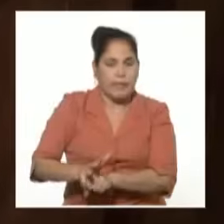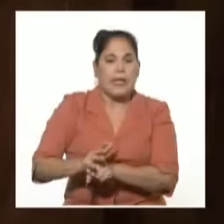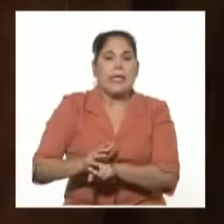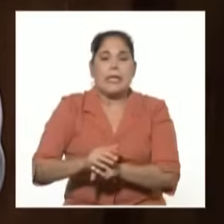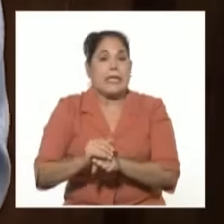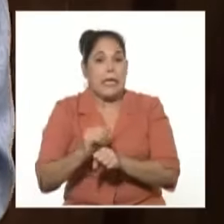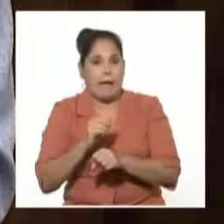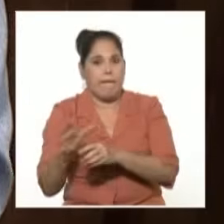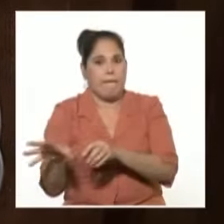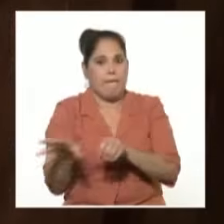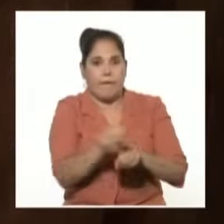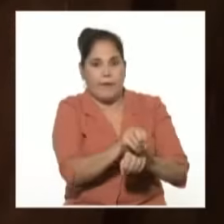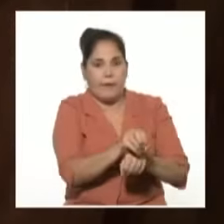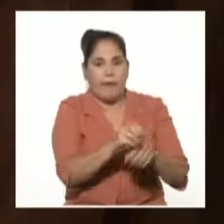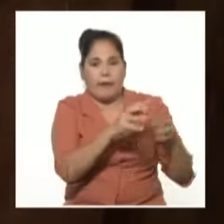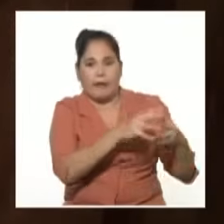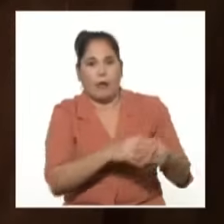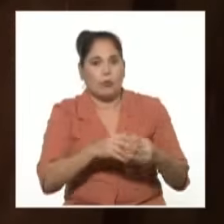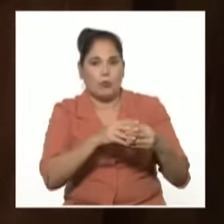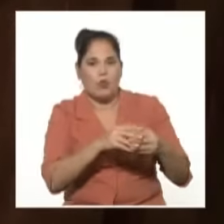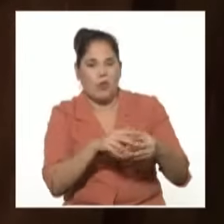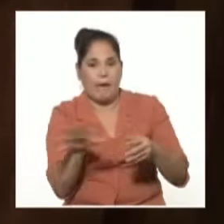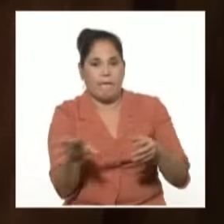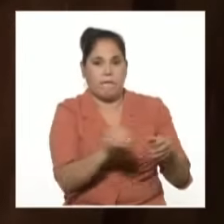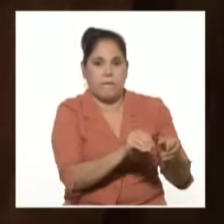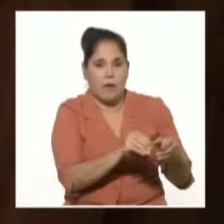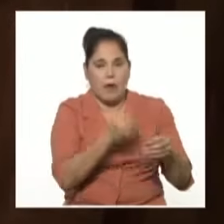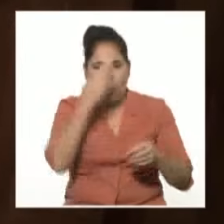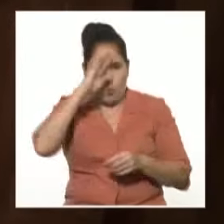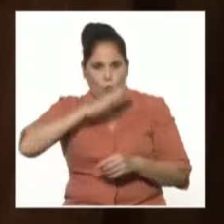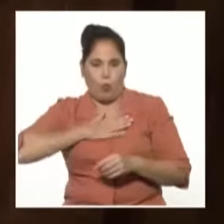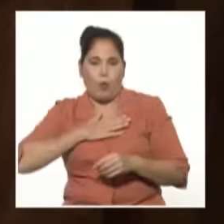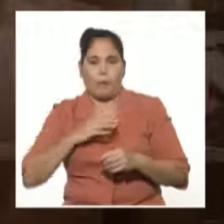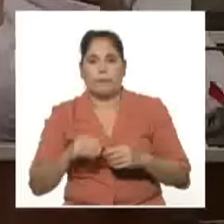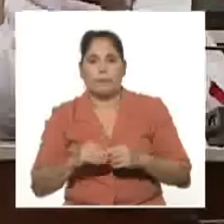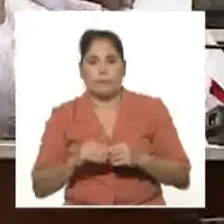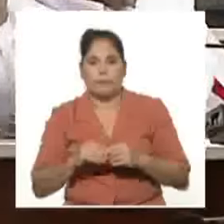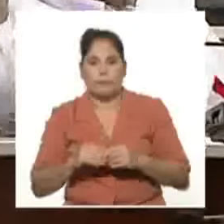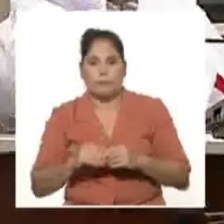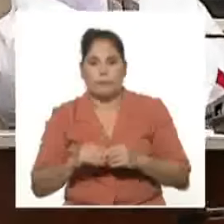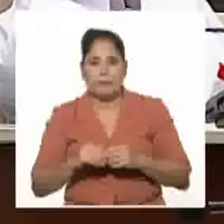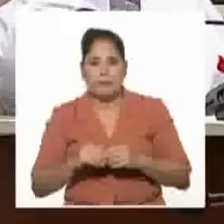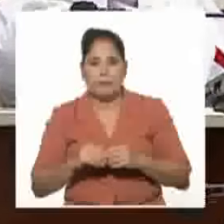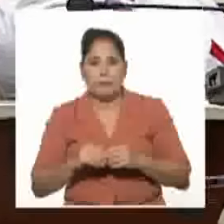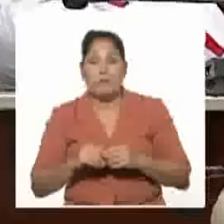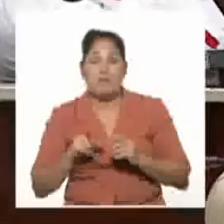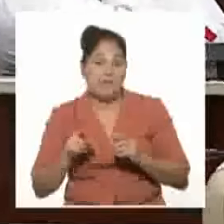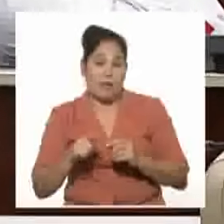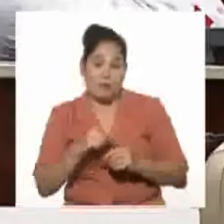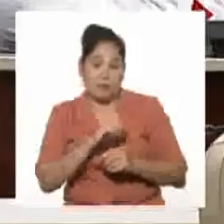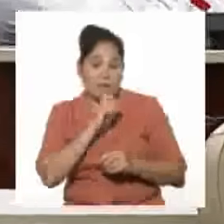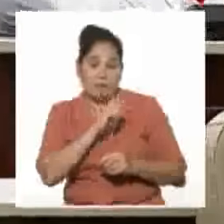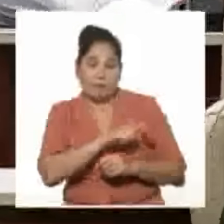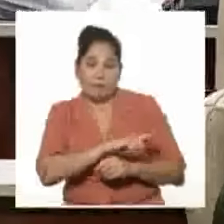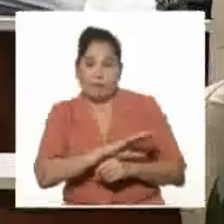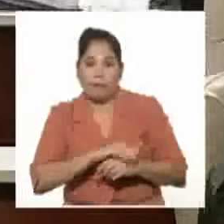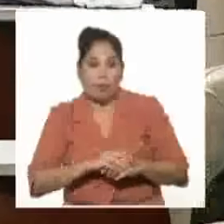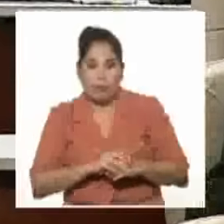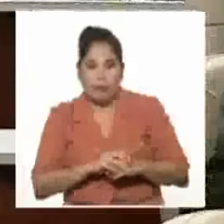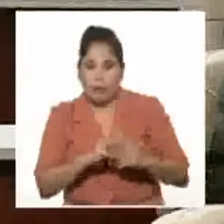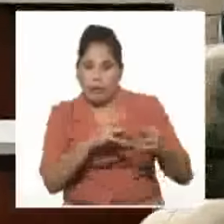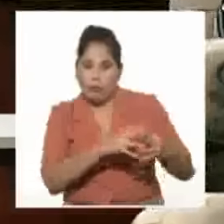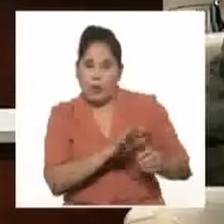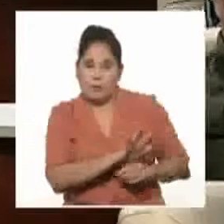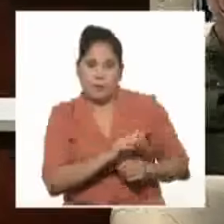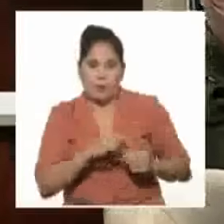dependiente, clavada como una estrella más en la bandera estadounidense. Esa frustrada pesadilla mercenaria